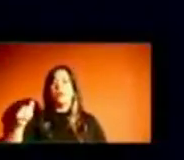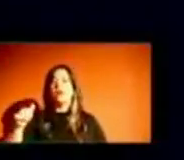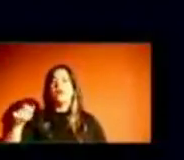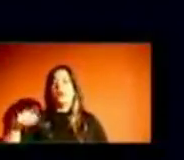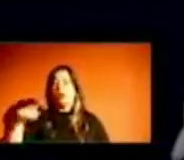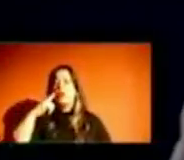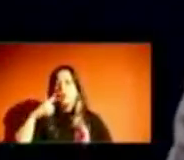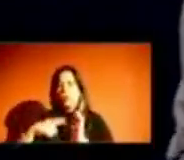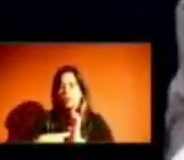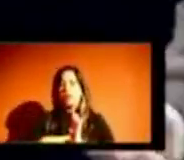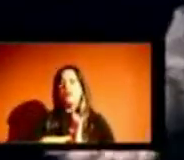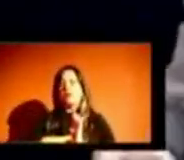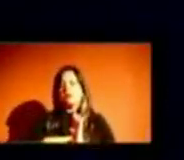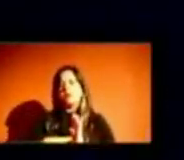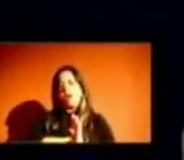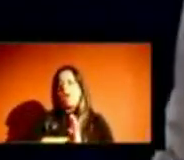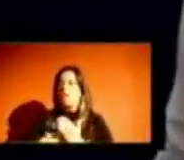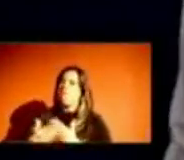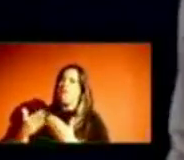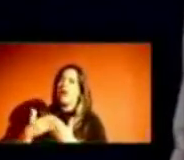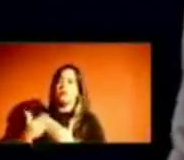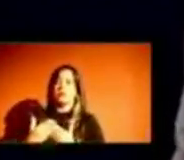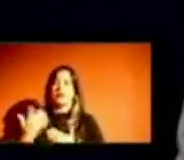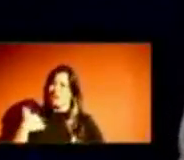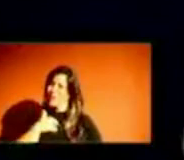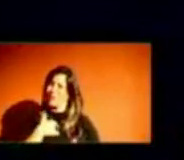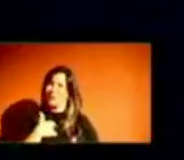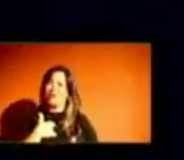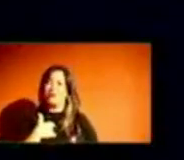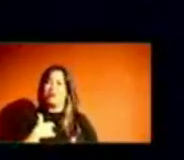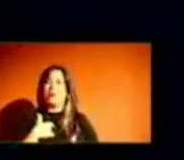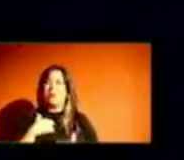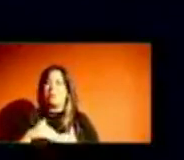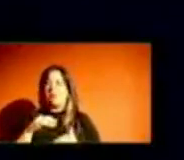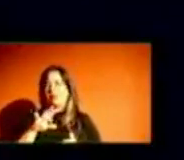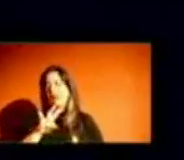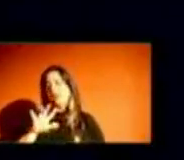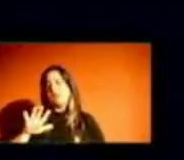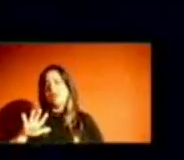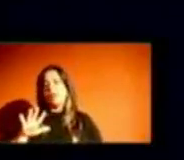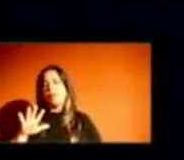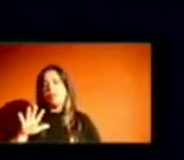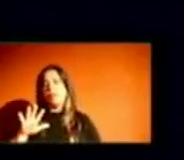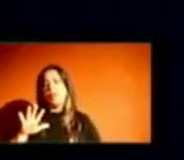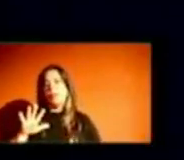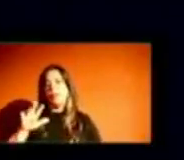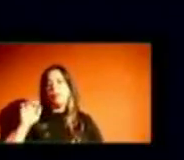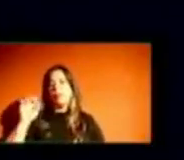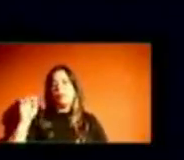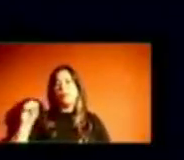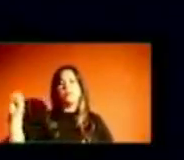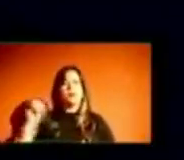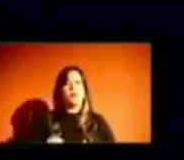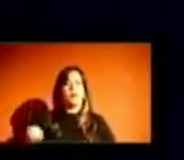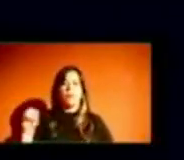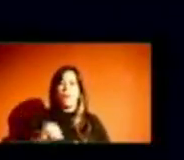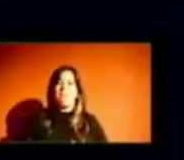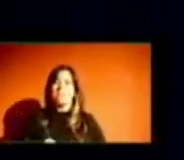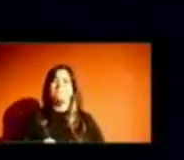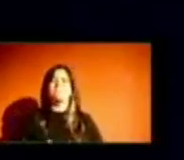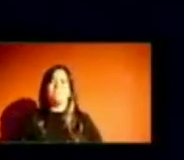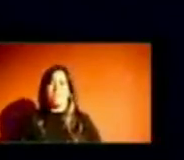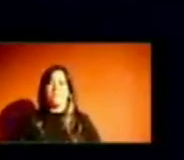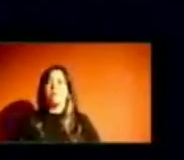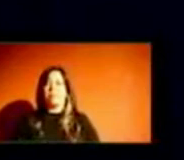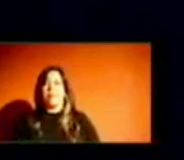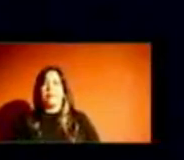Suri provee un servicio al menos fácil. Así que estamos hablando de más de un 77% de los participantes y las personas